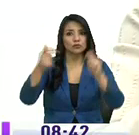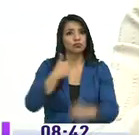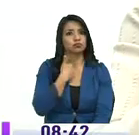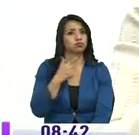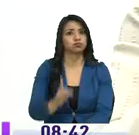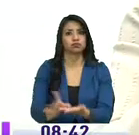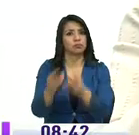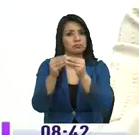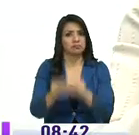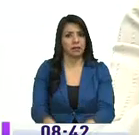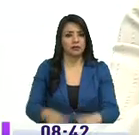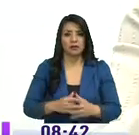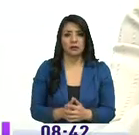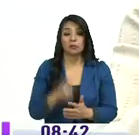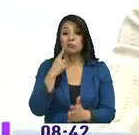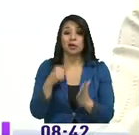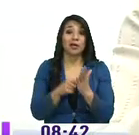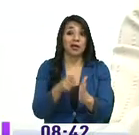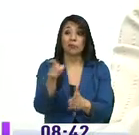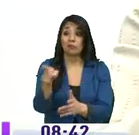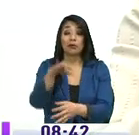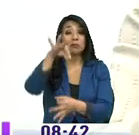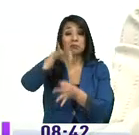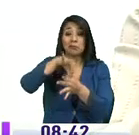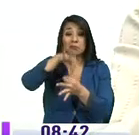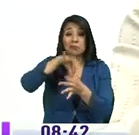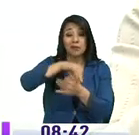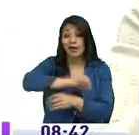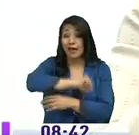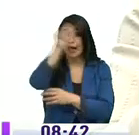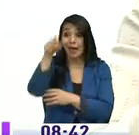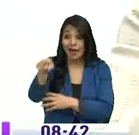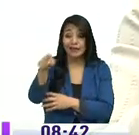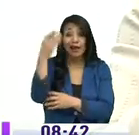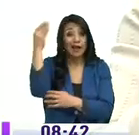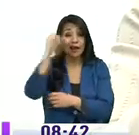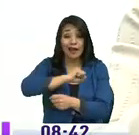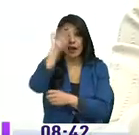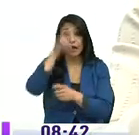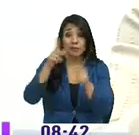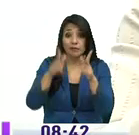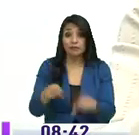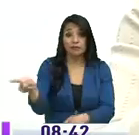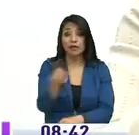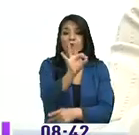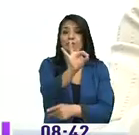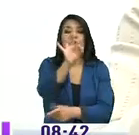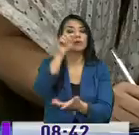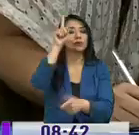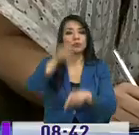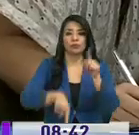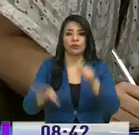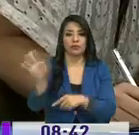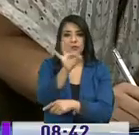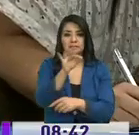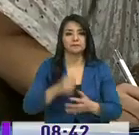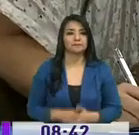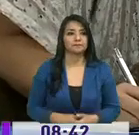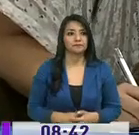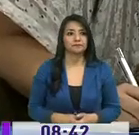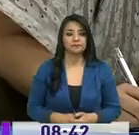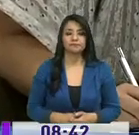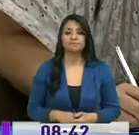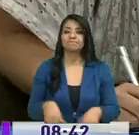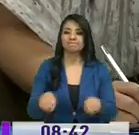candidatura, y no podrá ocupar su curul en el caso de que sea ganador en las próximas elecciones. Por otro lado,